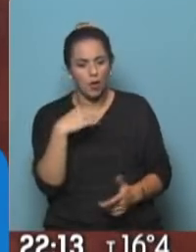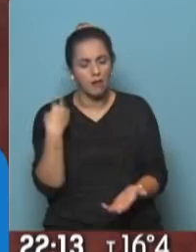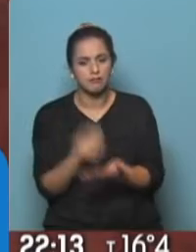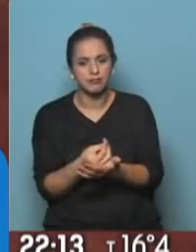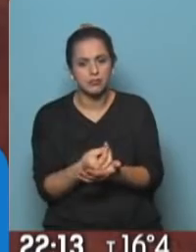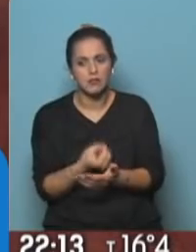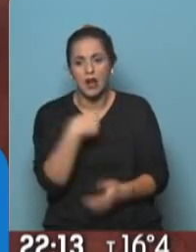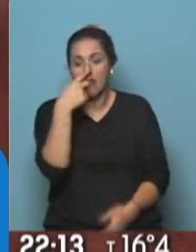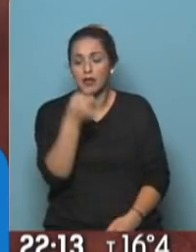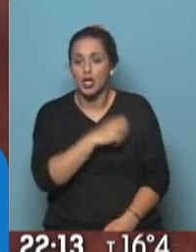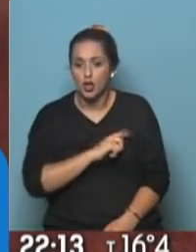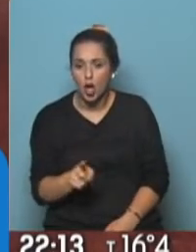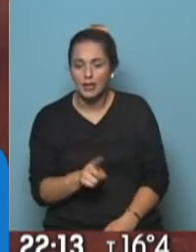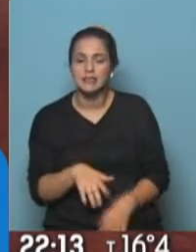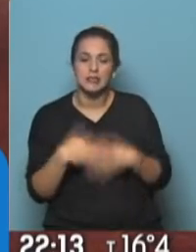como que se están